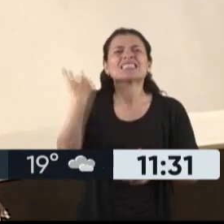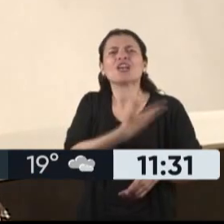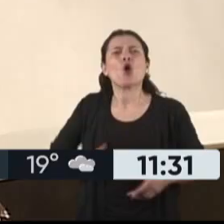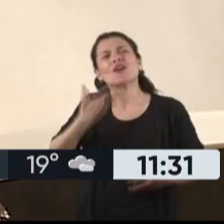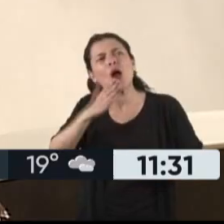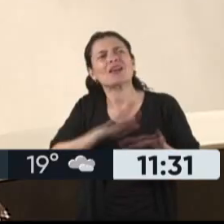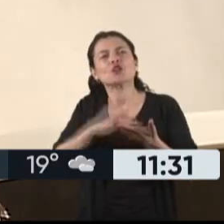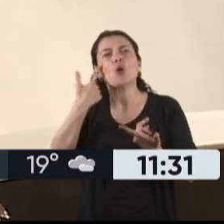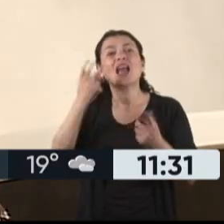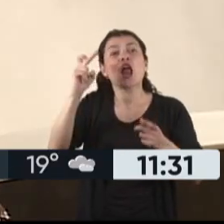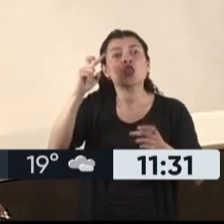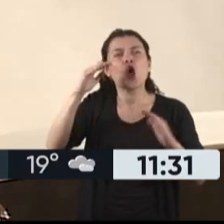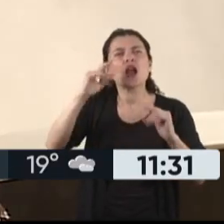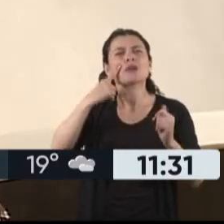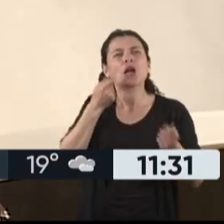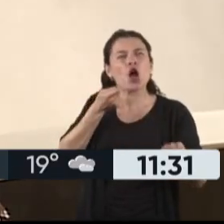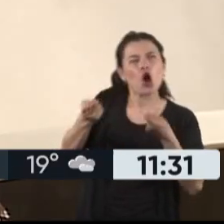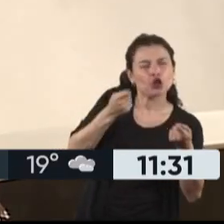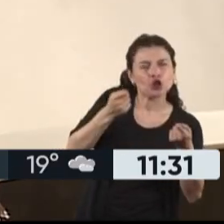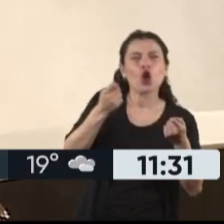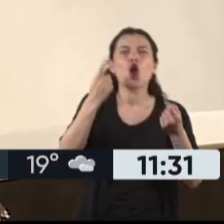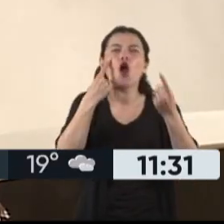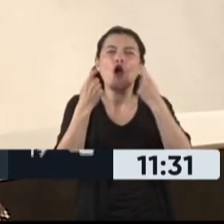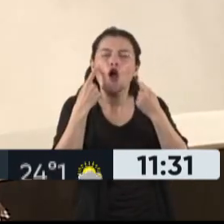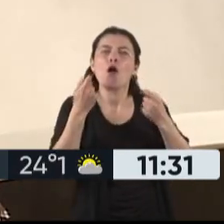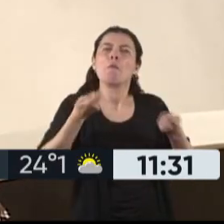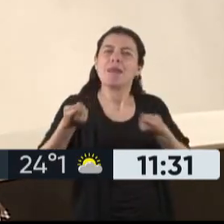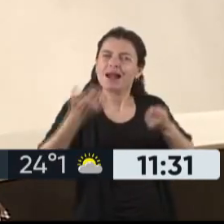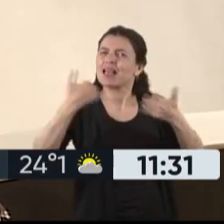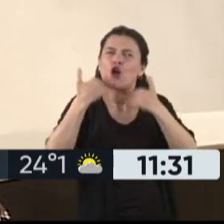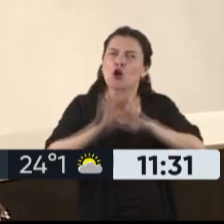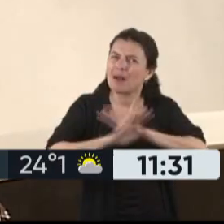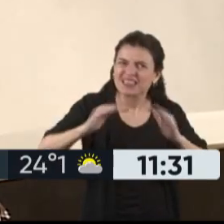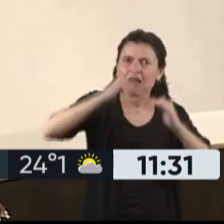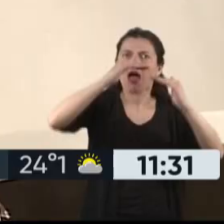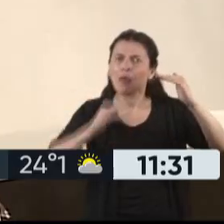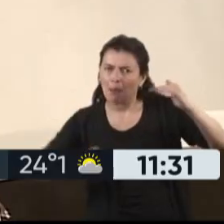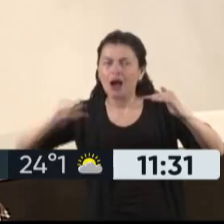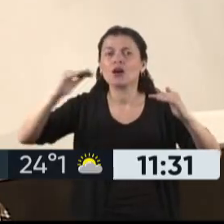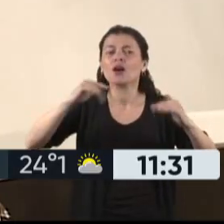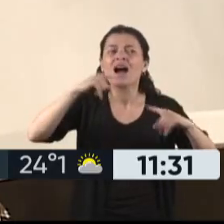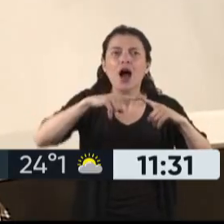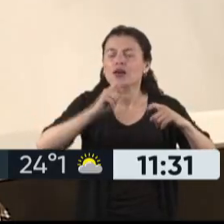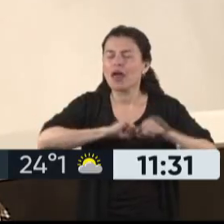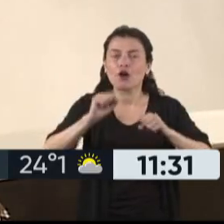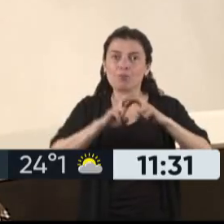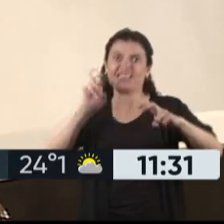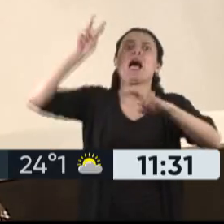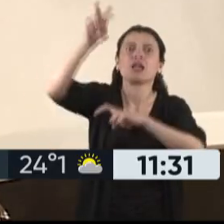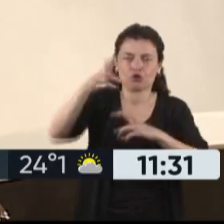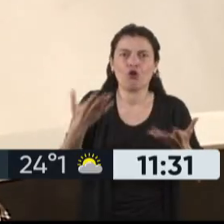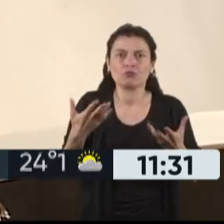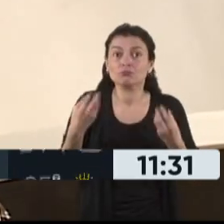arriba de la brecha, digamos, está bien que está el crawling peg, la inflación mensual y todo eso, pero discutiendo por arriba, ¿no? Sí, eso. Bueno, ahora